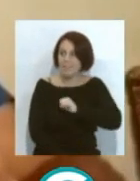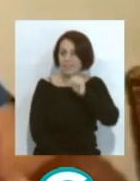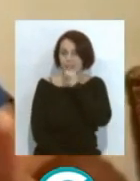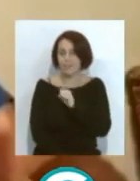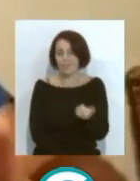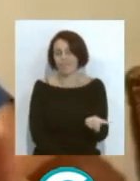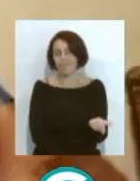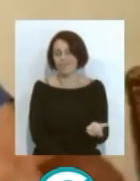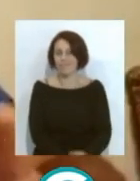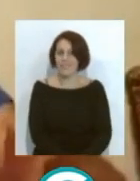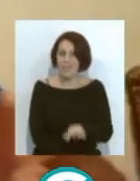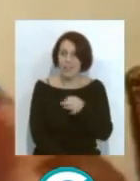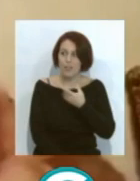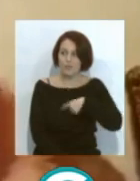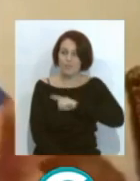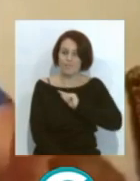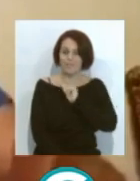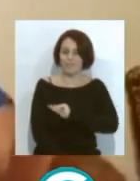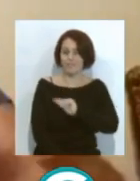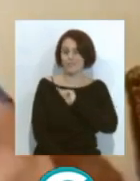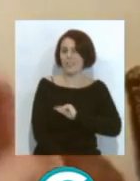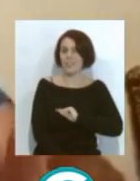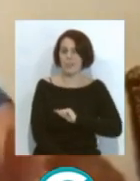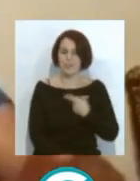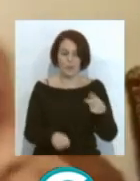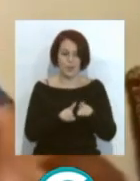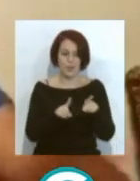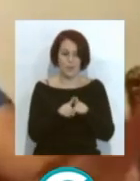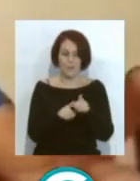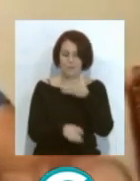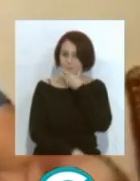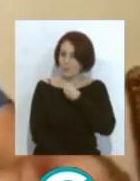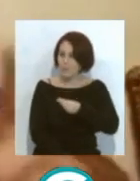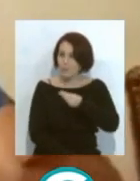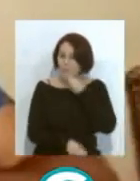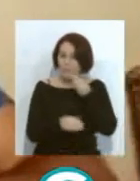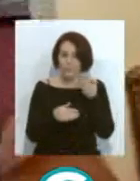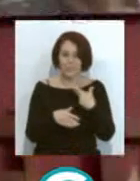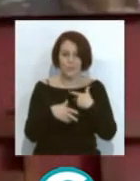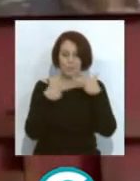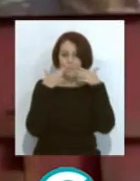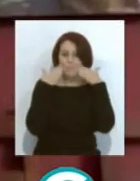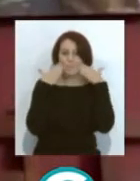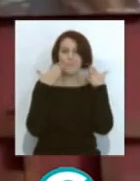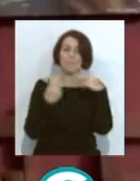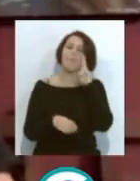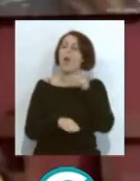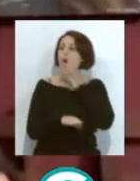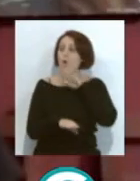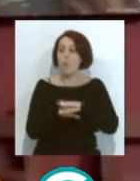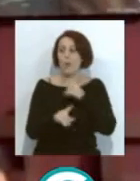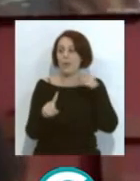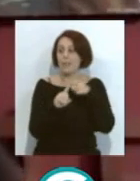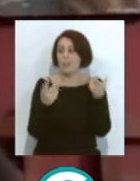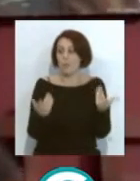es que nos sentimos súper súper halagados porque vemos que hemos cumplido con crecer el objetivo, que era